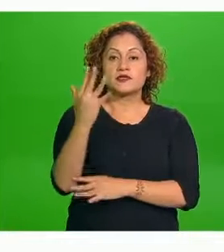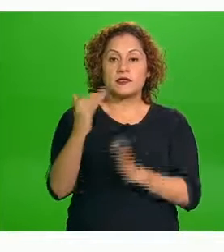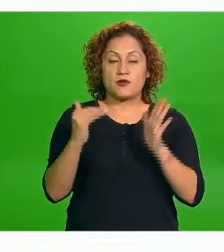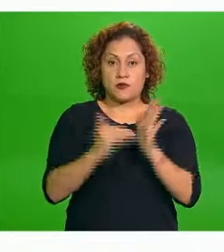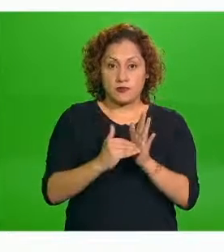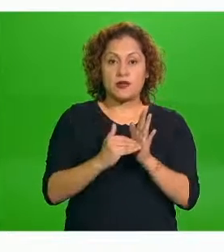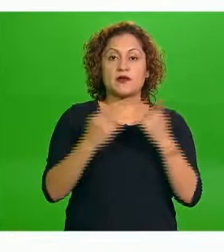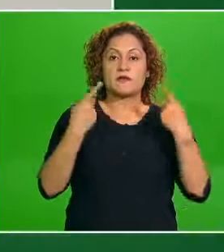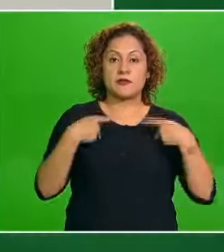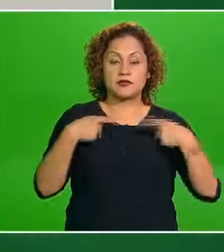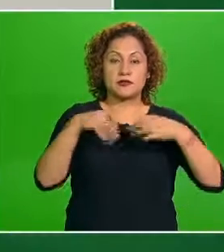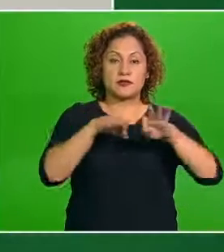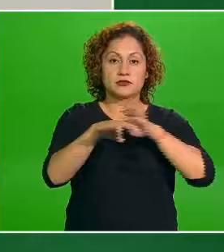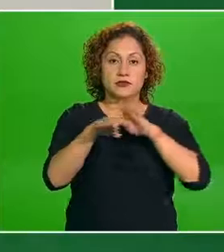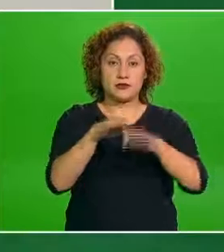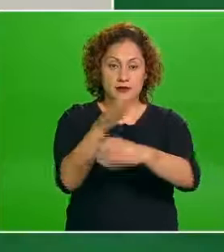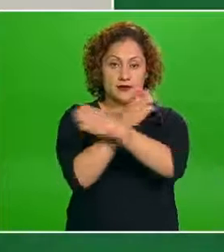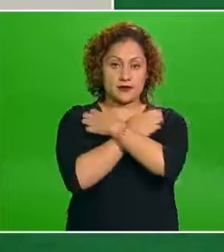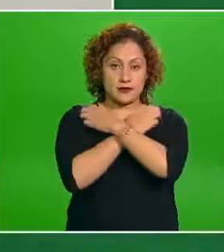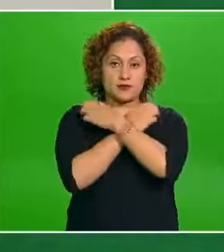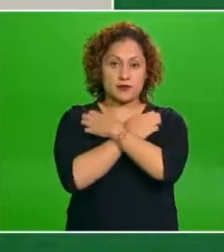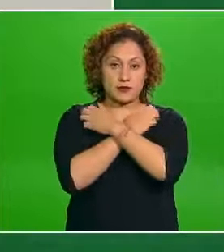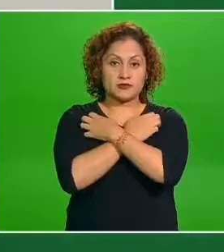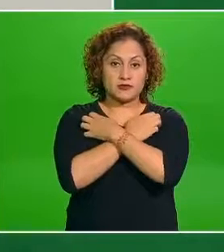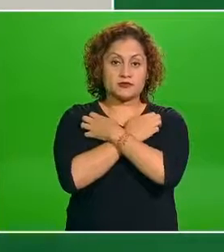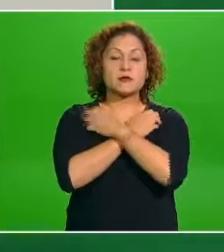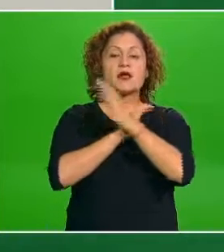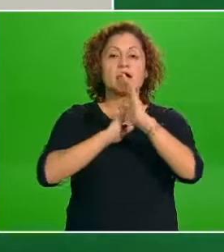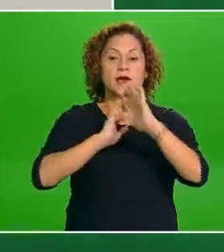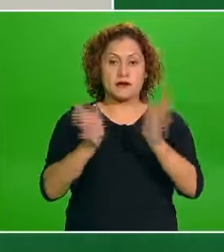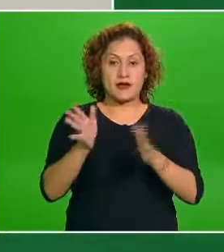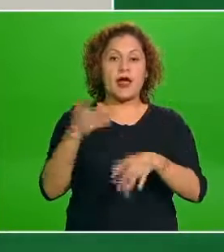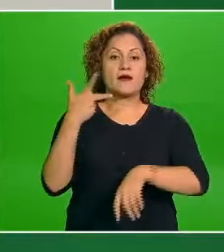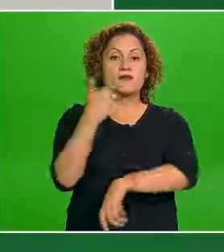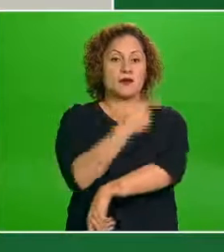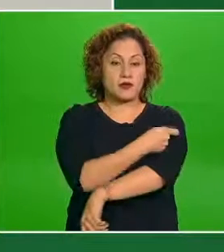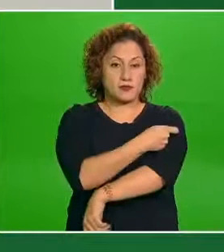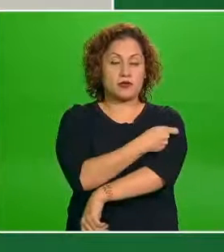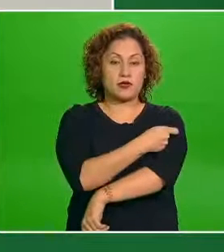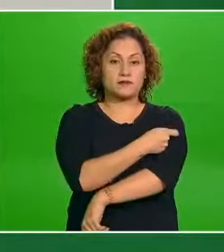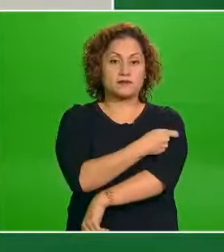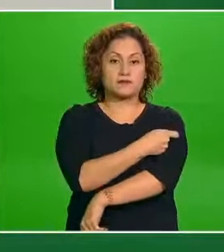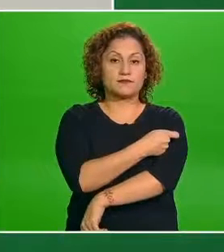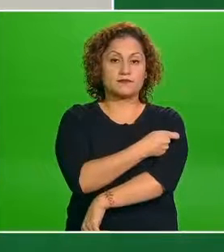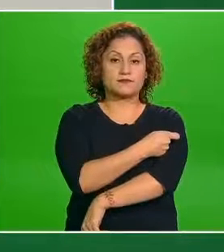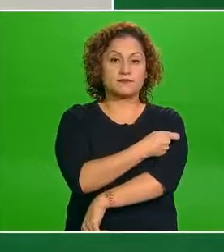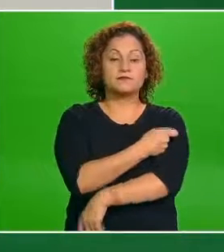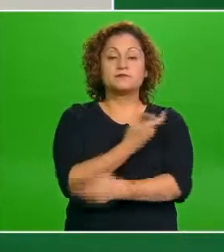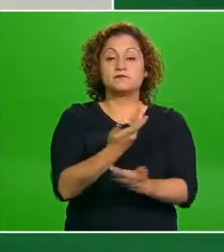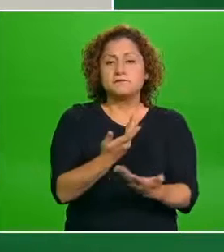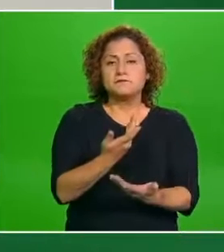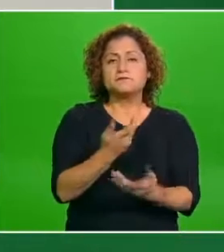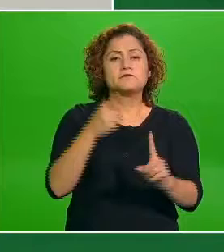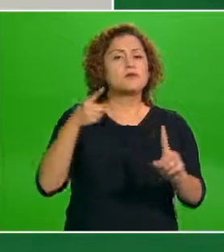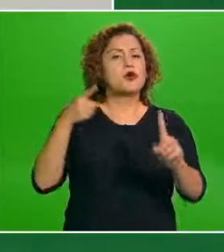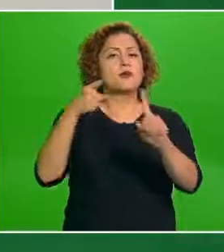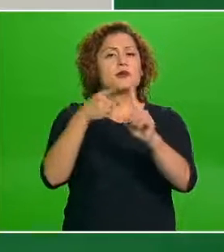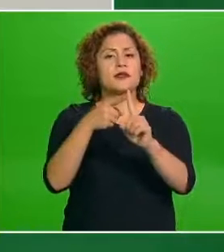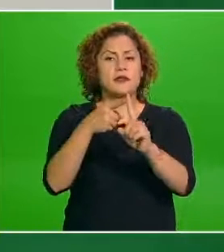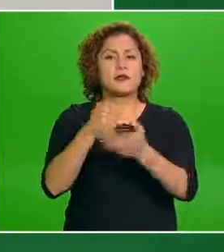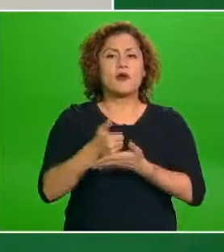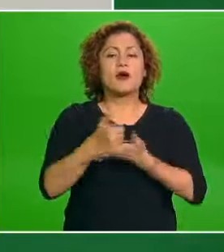1,305,000 trabajadores de la educación que están recibiendo la vacuna para efectos de poder contribuir